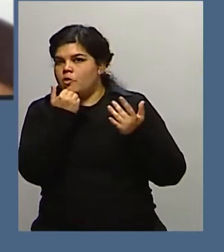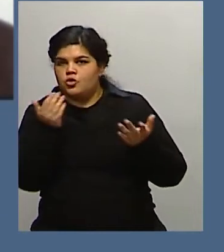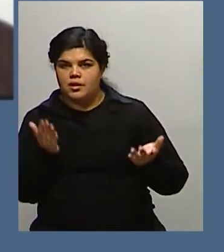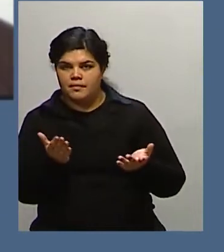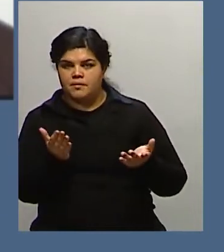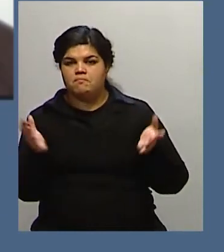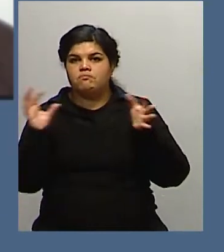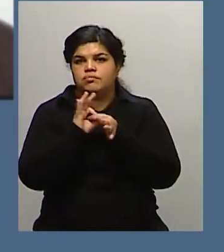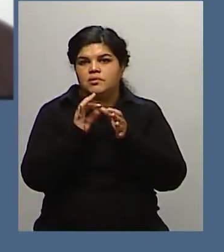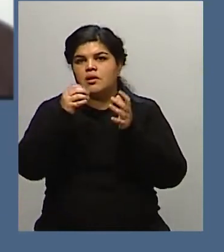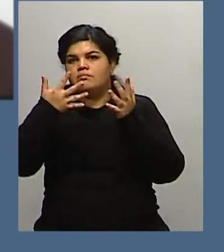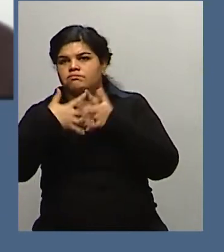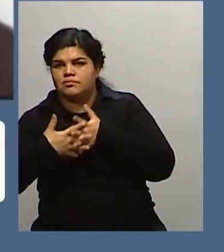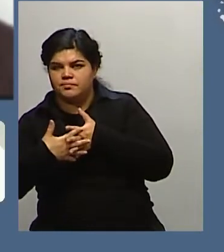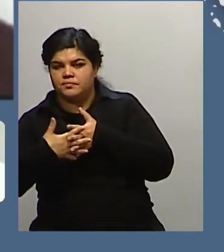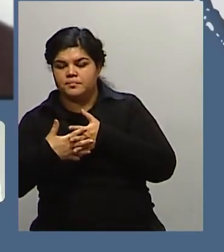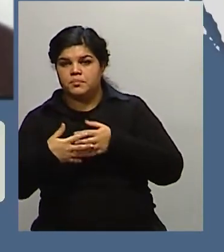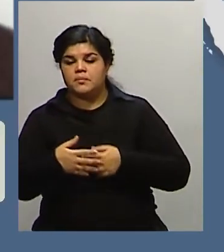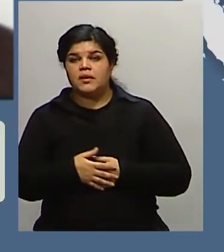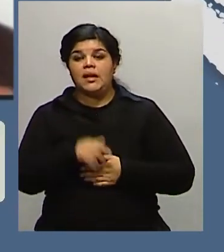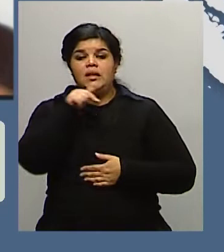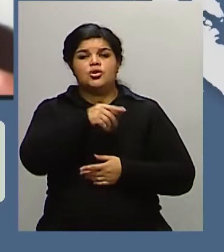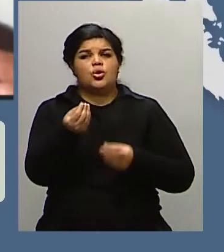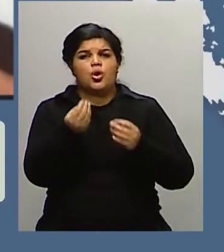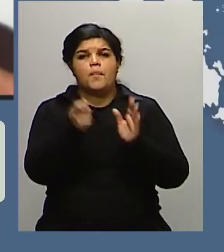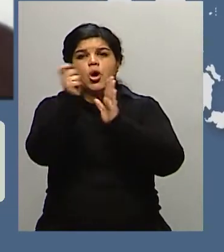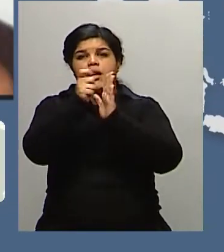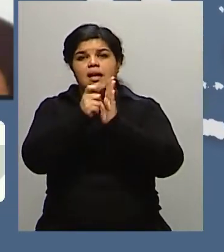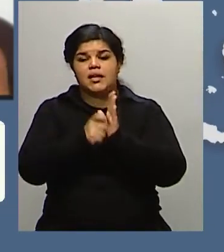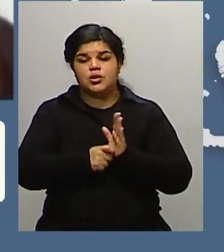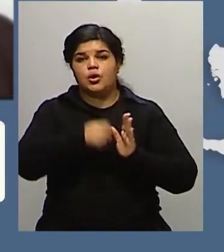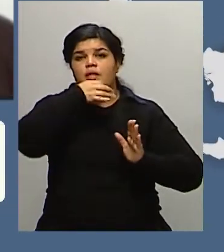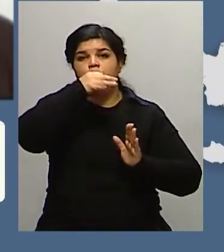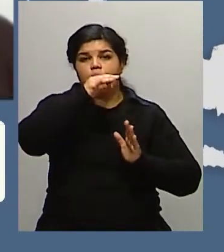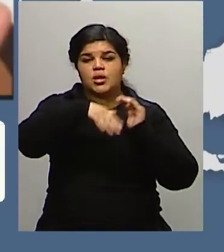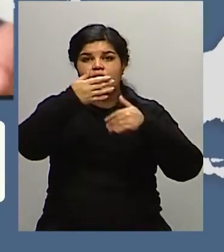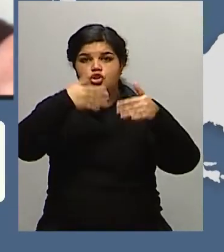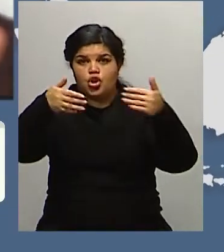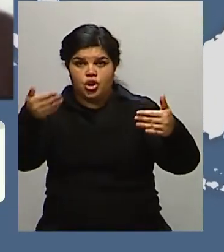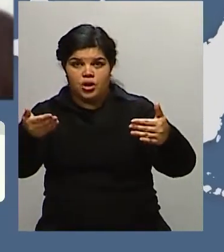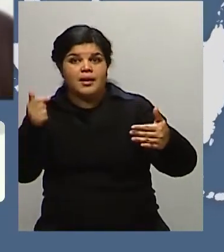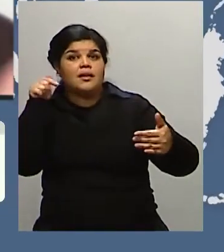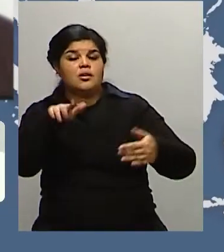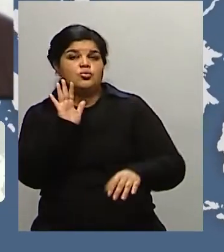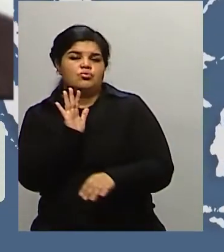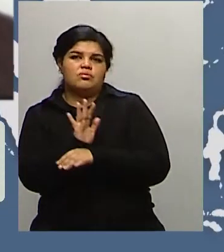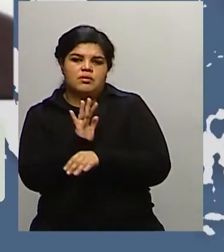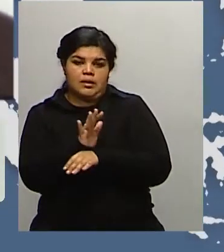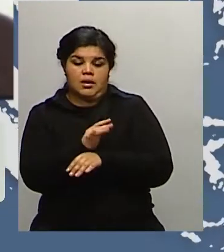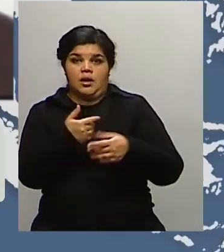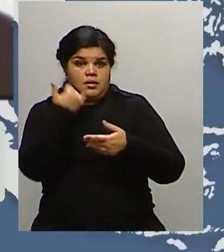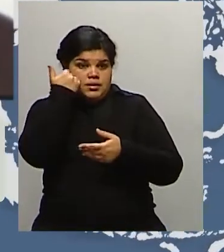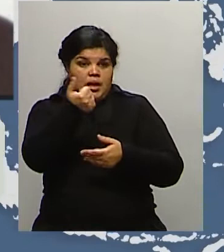registro de exportaciones. Entonces, cerrar el registro de exportaciones en determinado nivel una vez que se ha